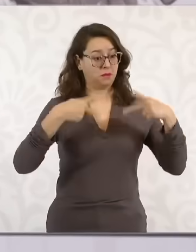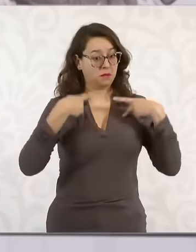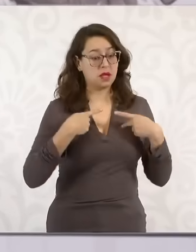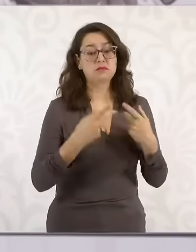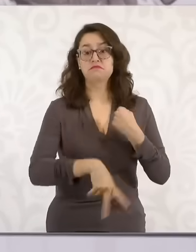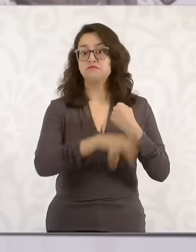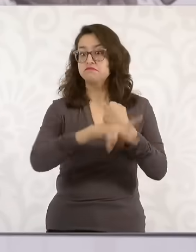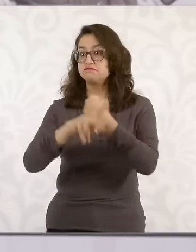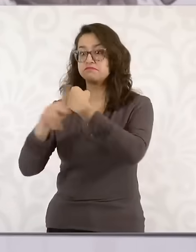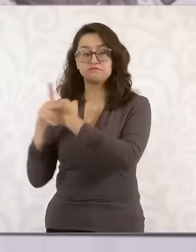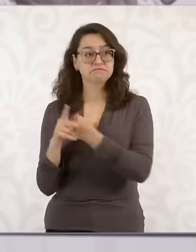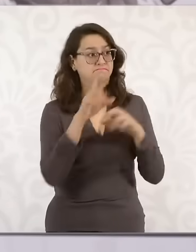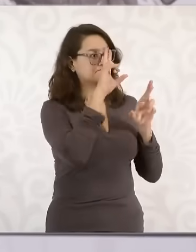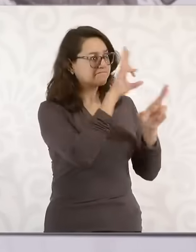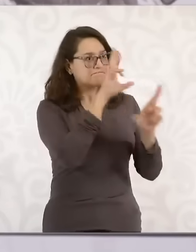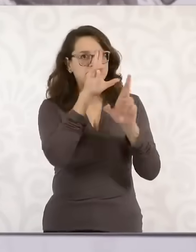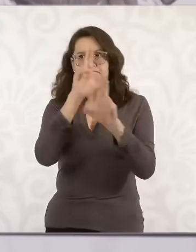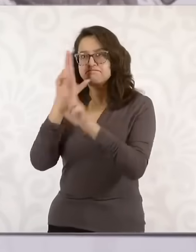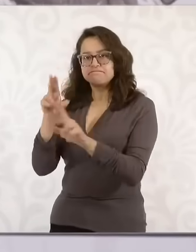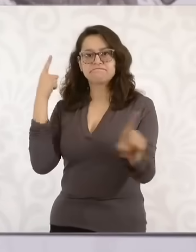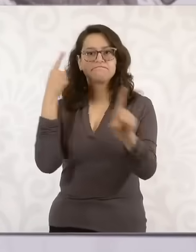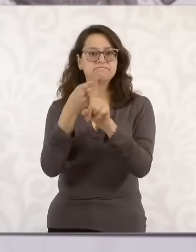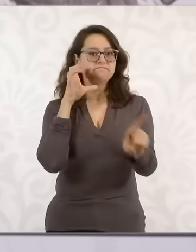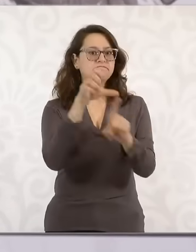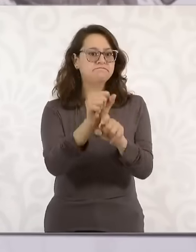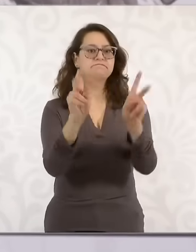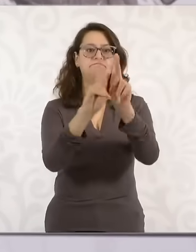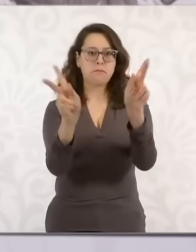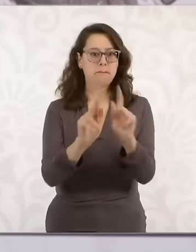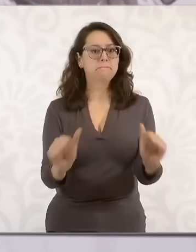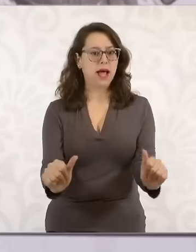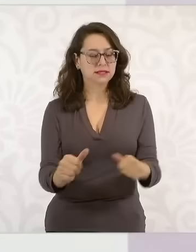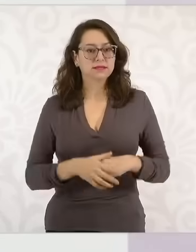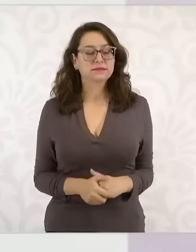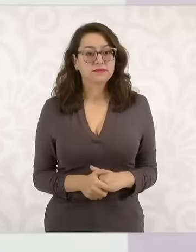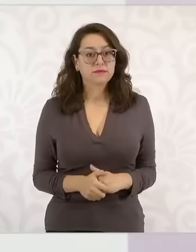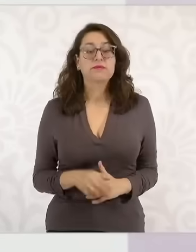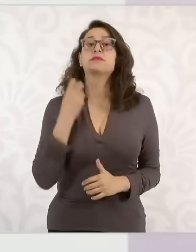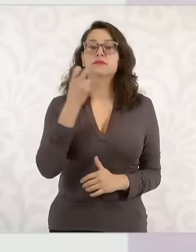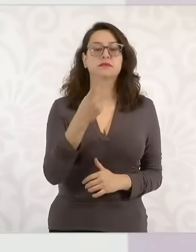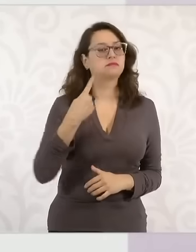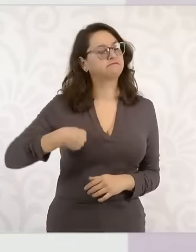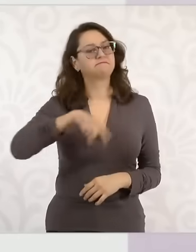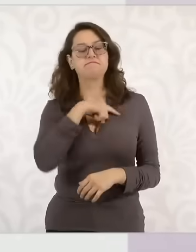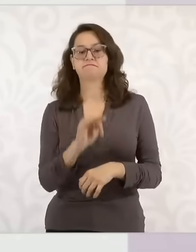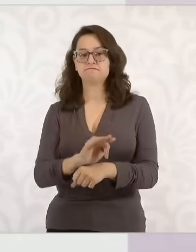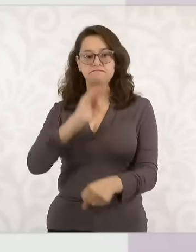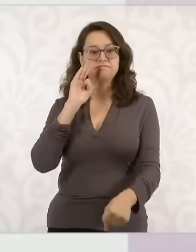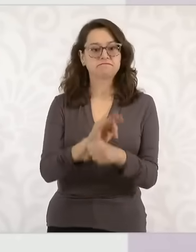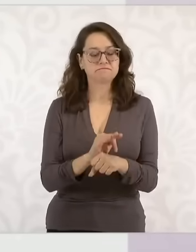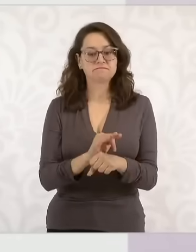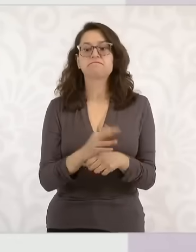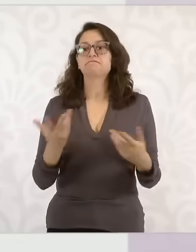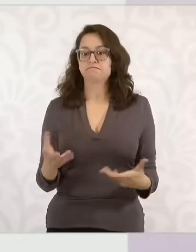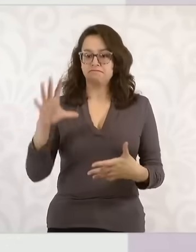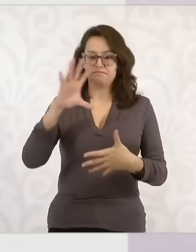al derecho ajeno es la paz. Esa es la visión que defendemos y seguiremos defendiendo: integración económica